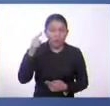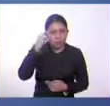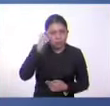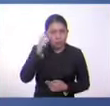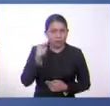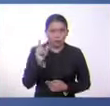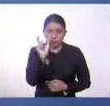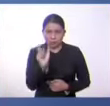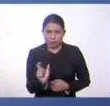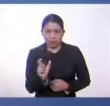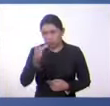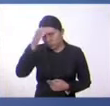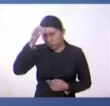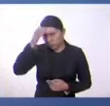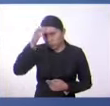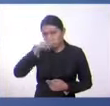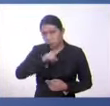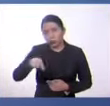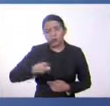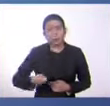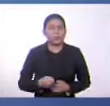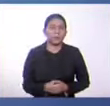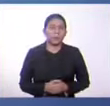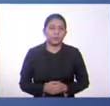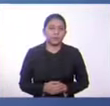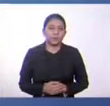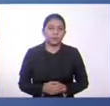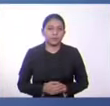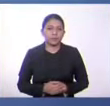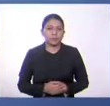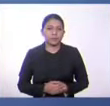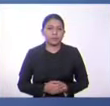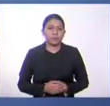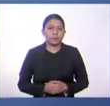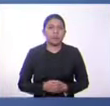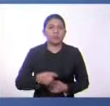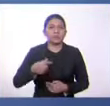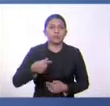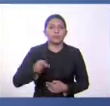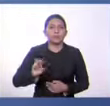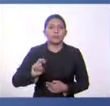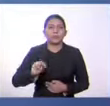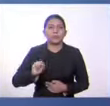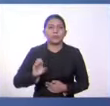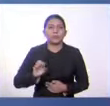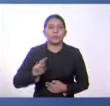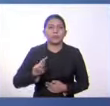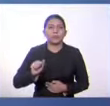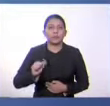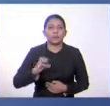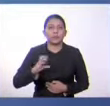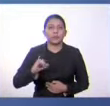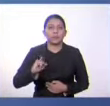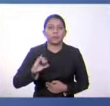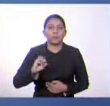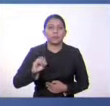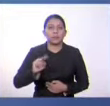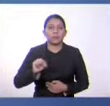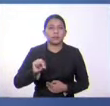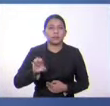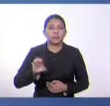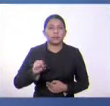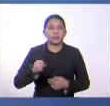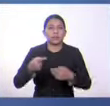en casa, queridos estudiantes, y es las generaciones de los derechos. ¿Qué significa esto de que